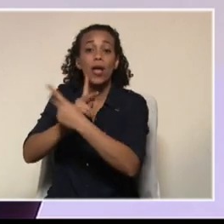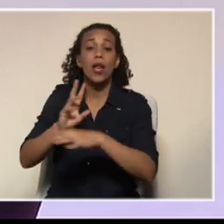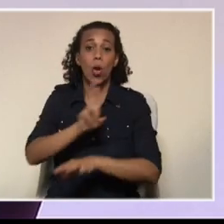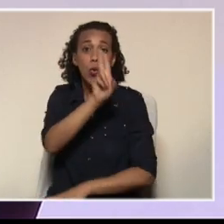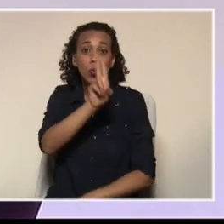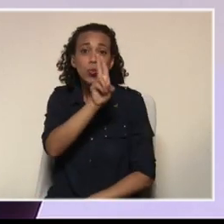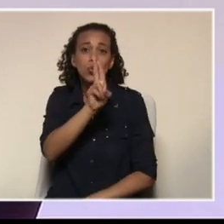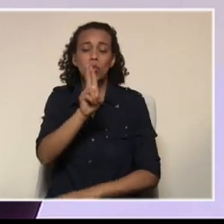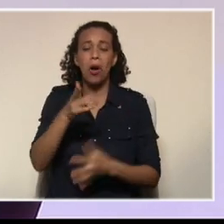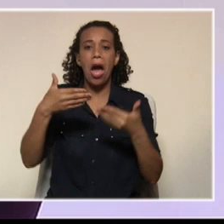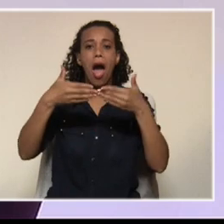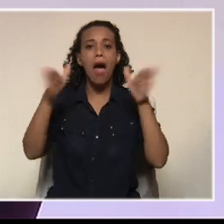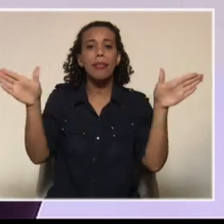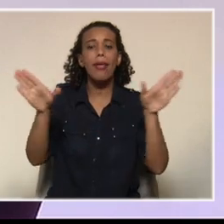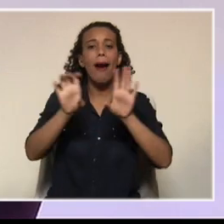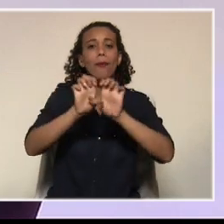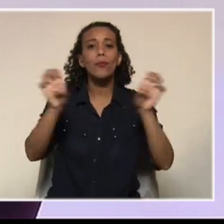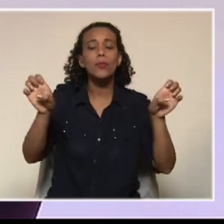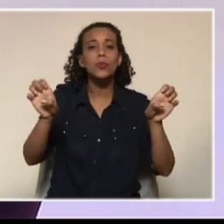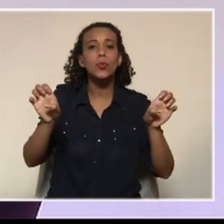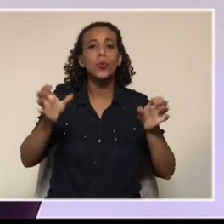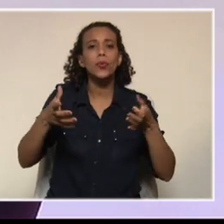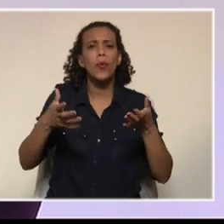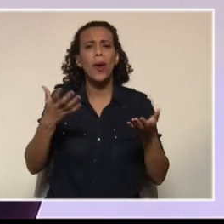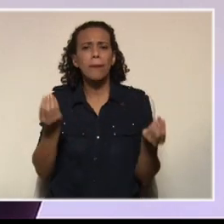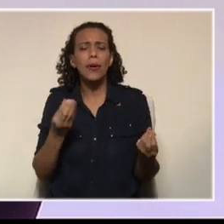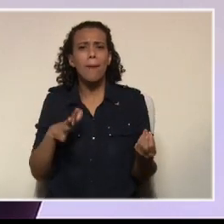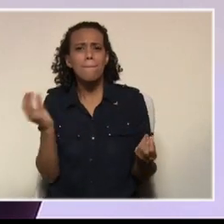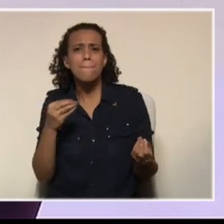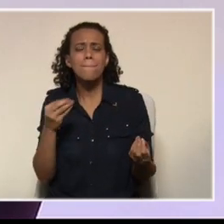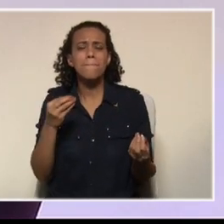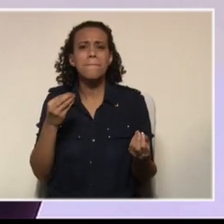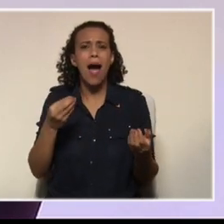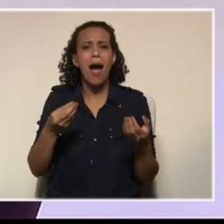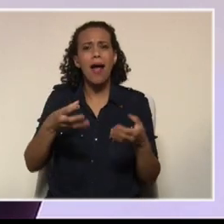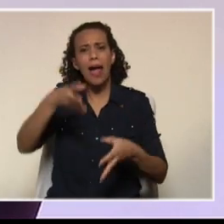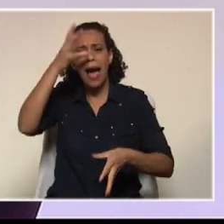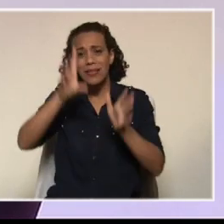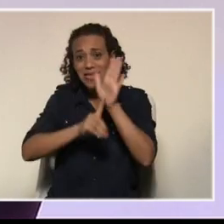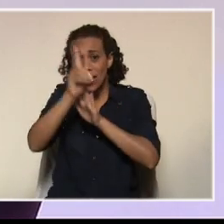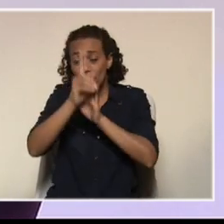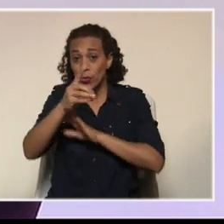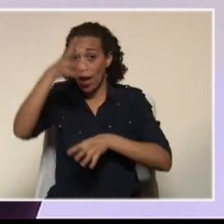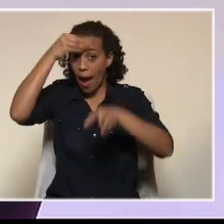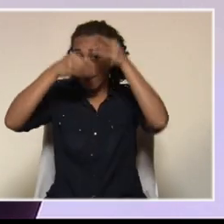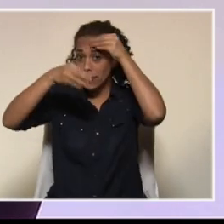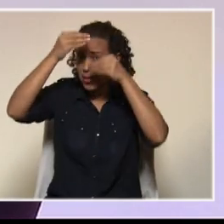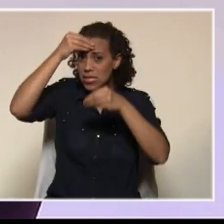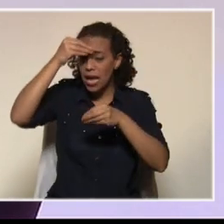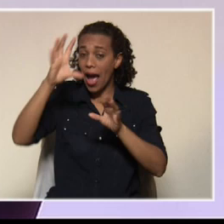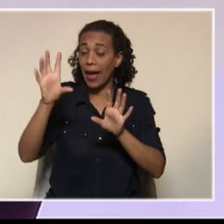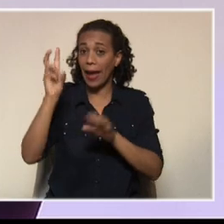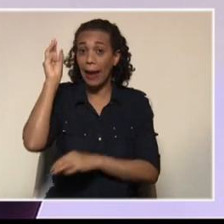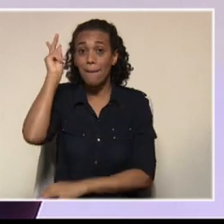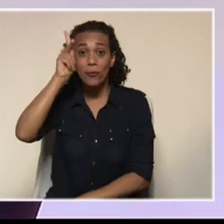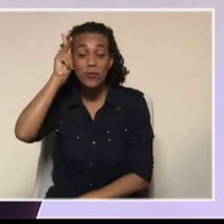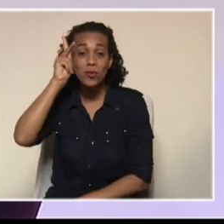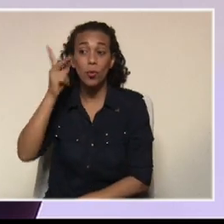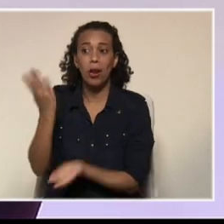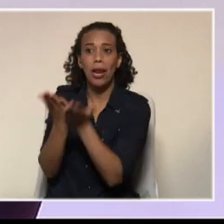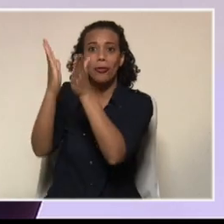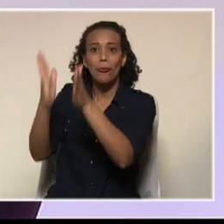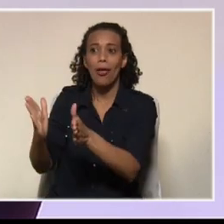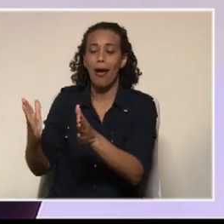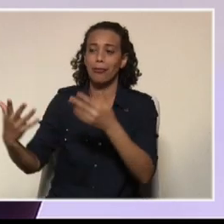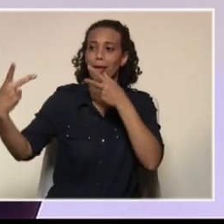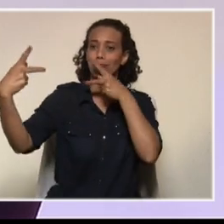educativos abiertos. Esto tiene la particularidad que además de fomentar el proceso de desarrollo y aprendizaje docentes y estudiantes, permite